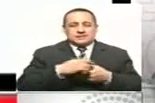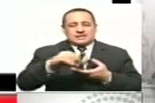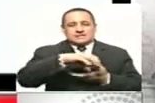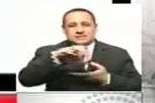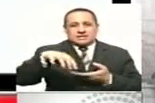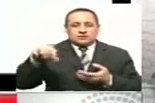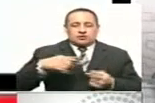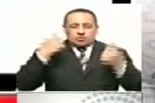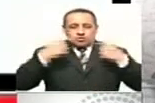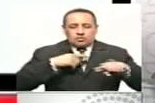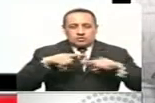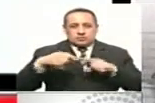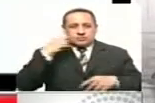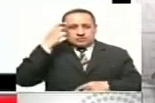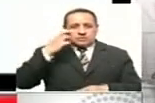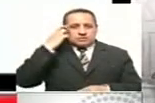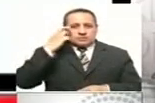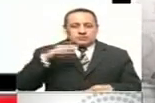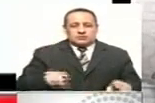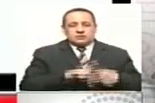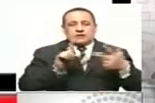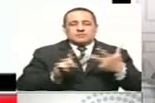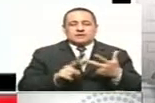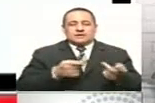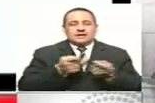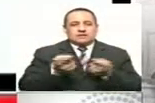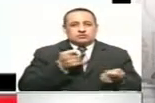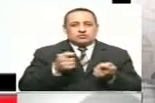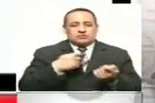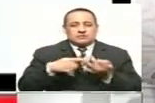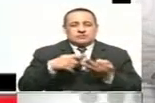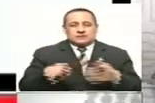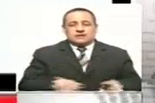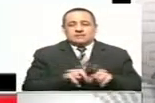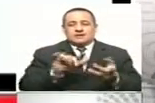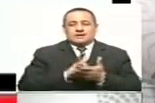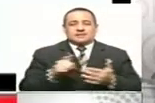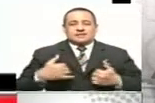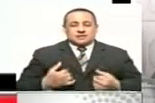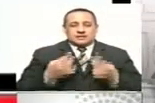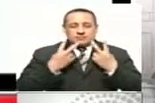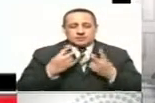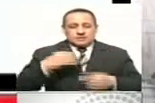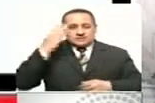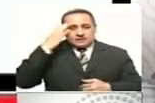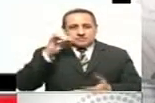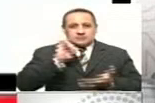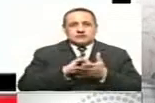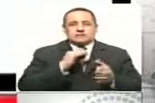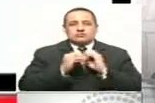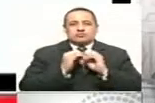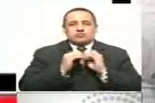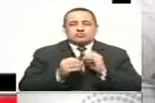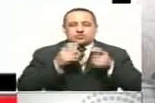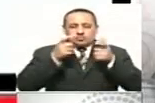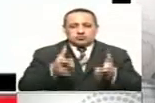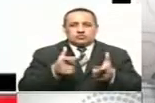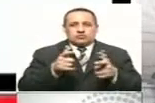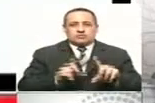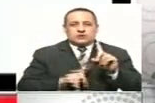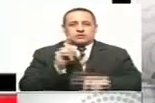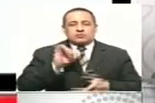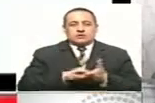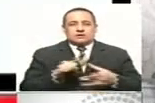descentralización, coordinación de políticas, gestión de desastres que hay que tenerla muy en cuenta, regulación y supervisión que hacen